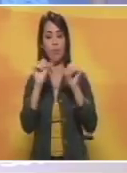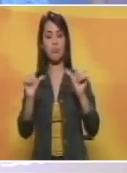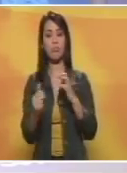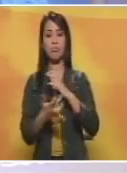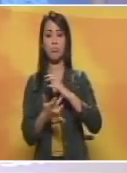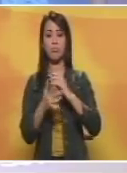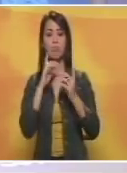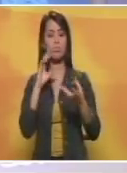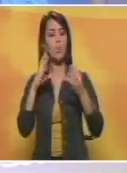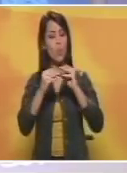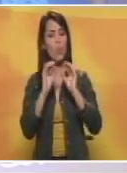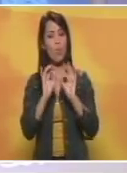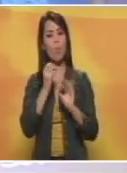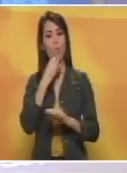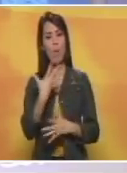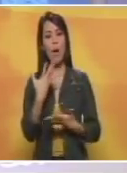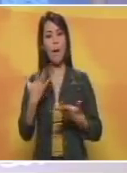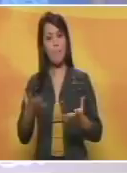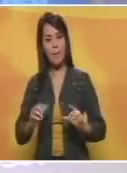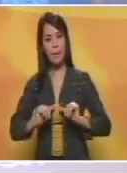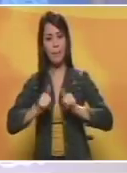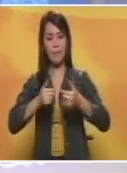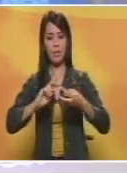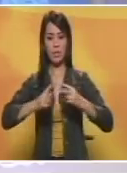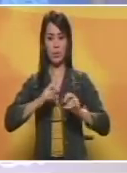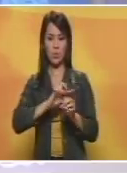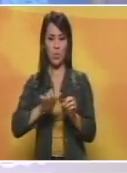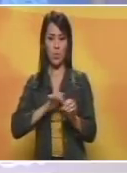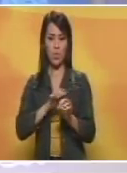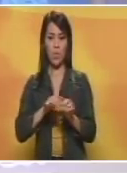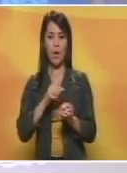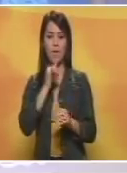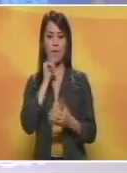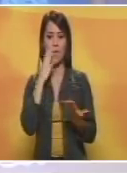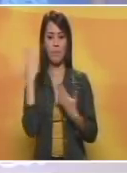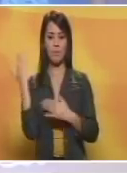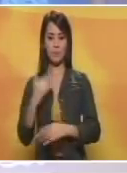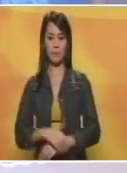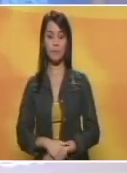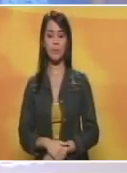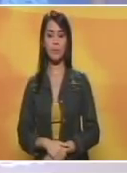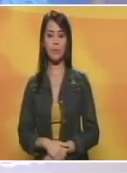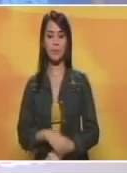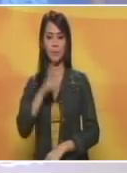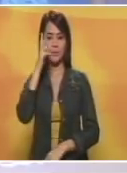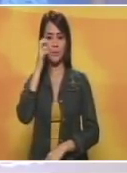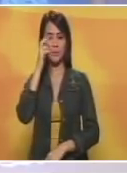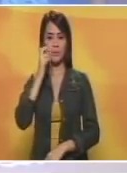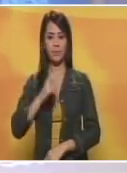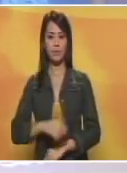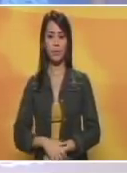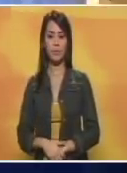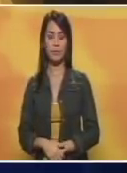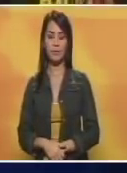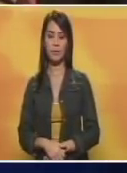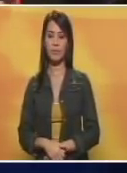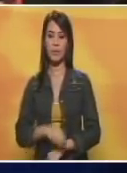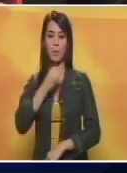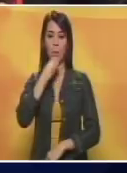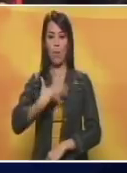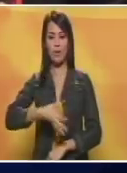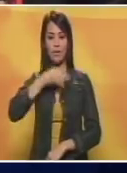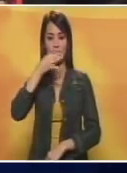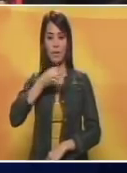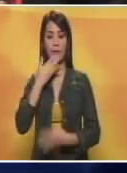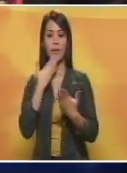adecuado para la implementación del nuevo cono monetario diana martínez nos tiene más detalles adelante día más escuchamos muy buenas